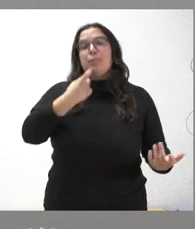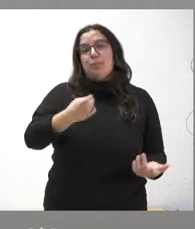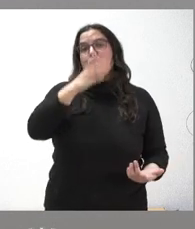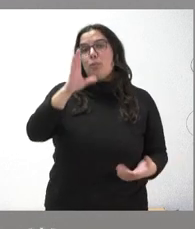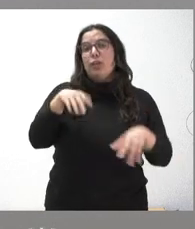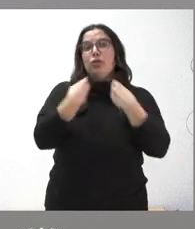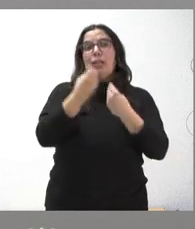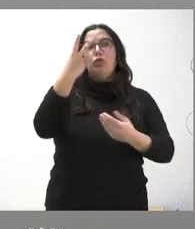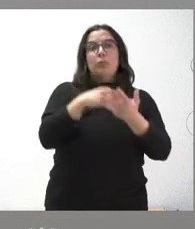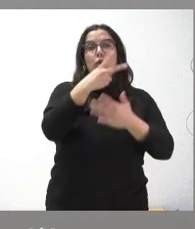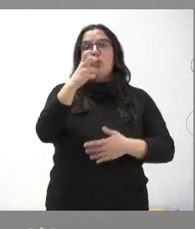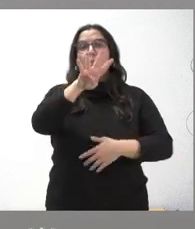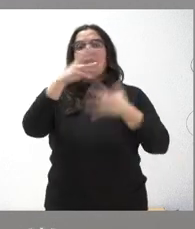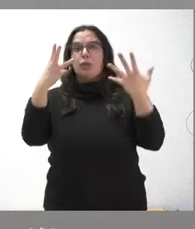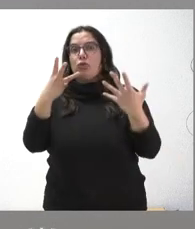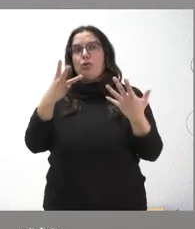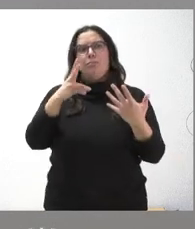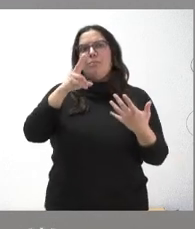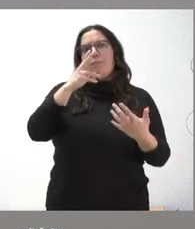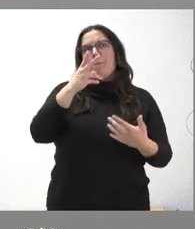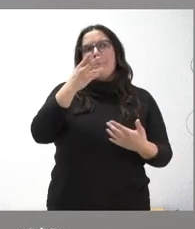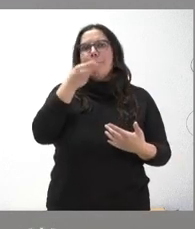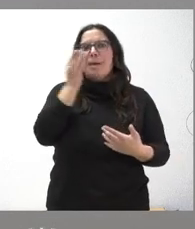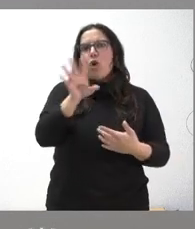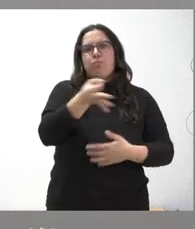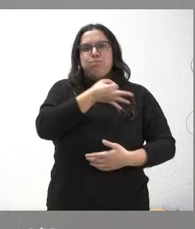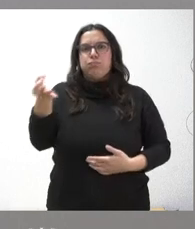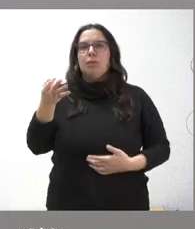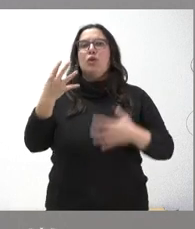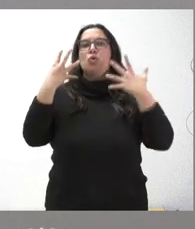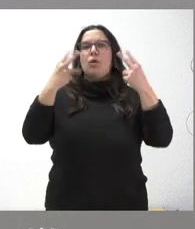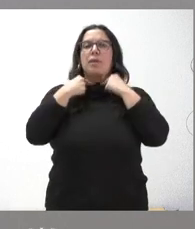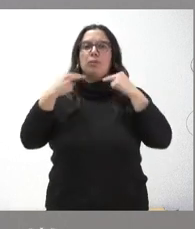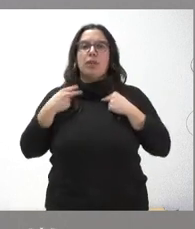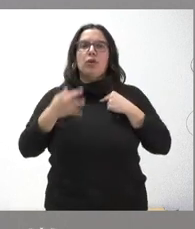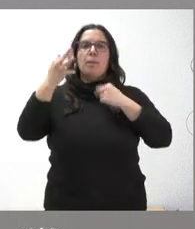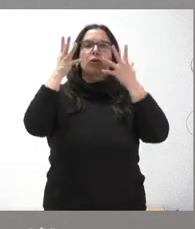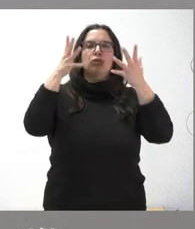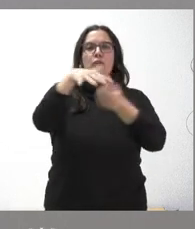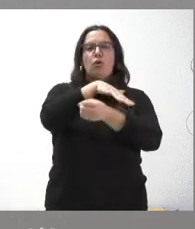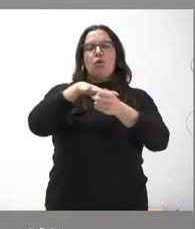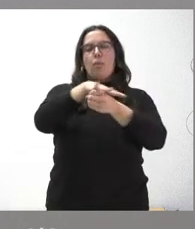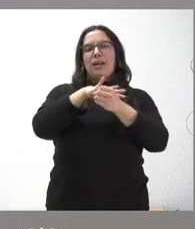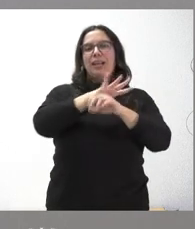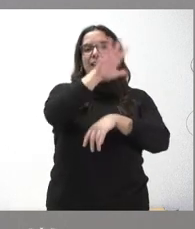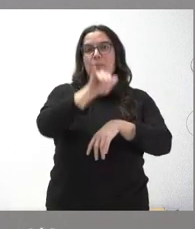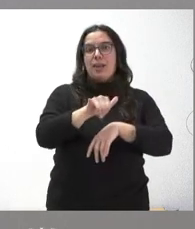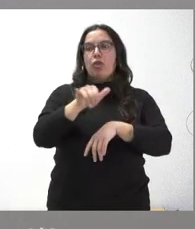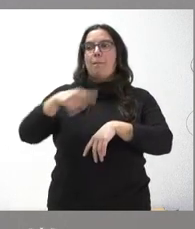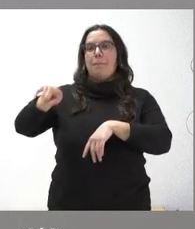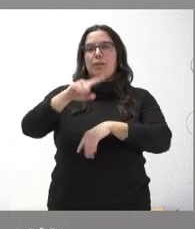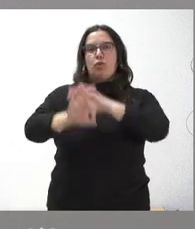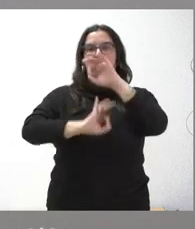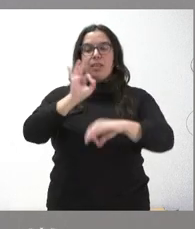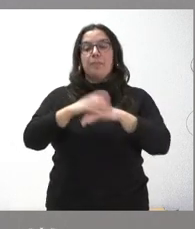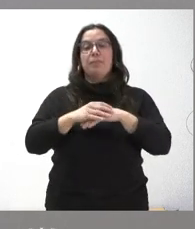2248 Y es más eficaz más útil hacerlo a través de nueve diputaciones provinciales y del Consejo comarcal del vierzo en la idea que es que las diputaciones